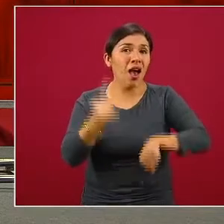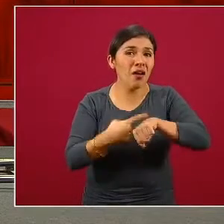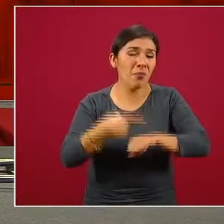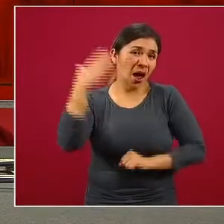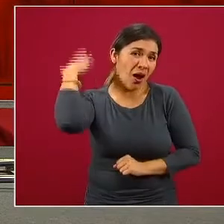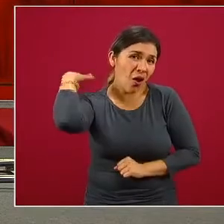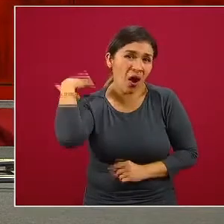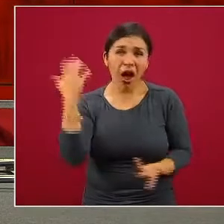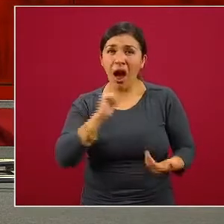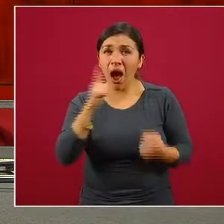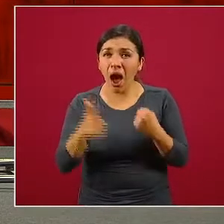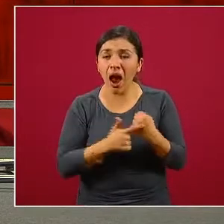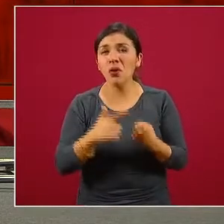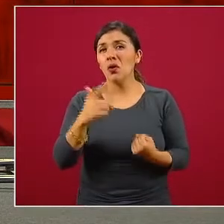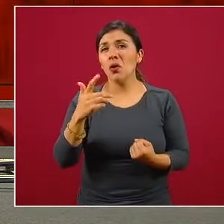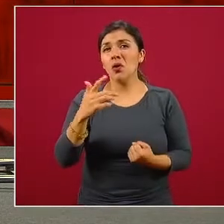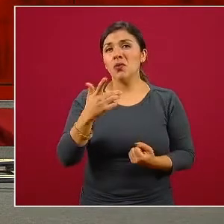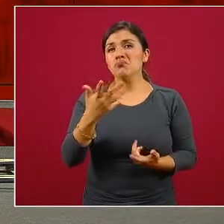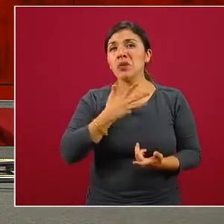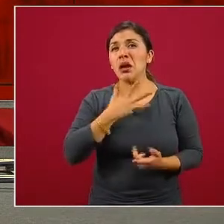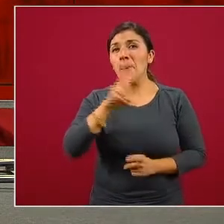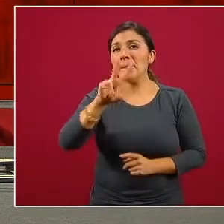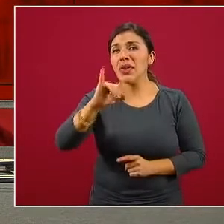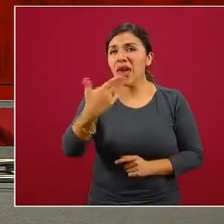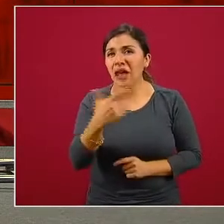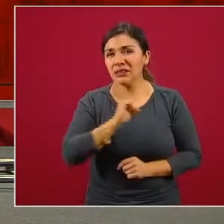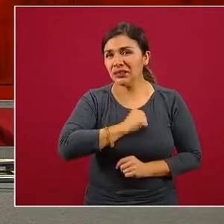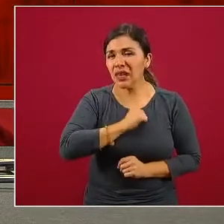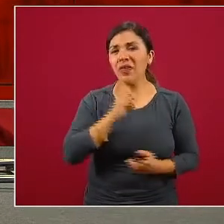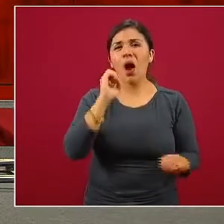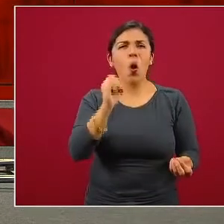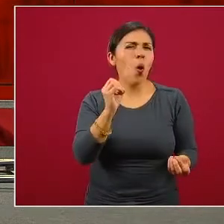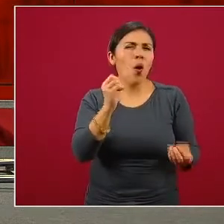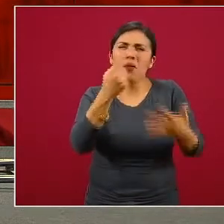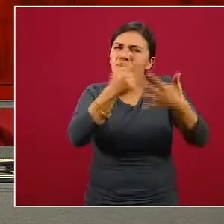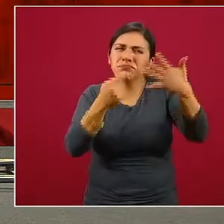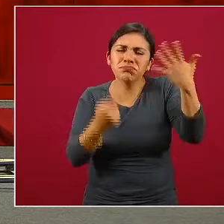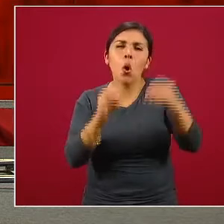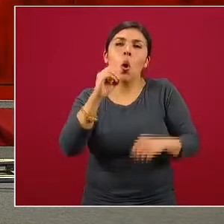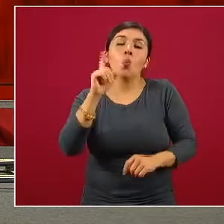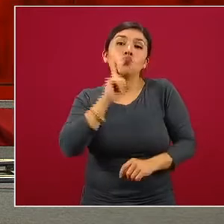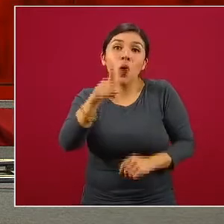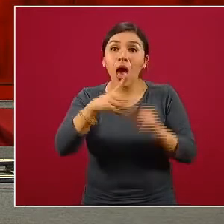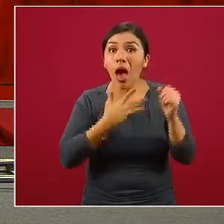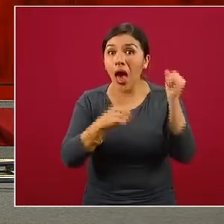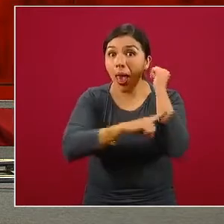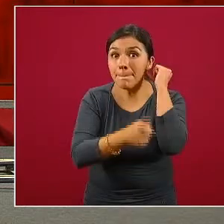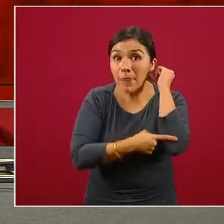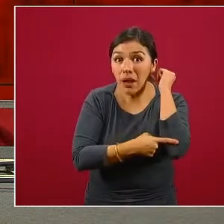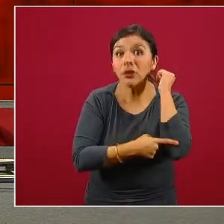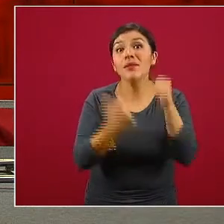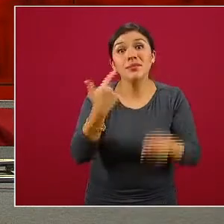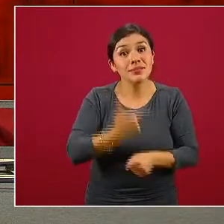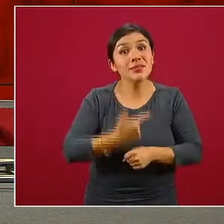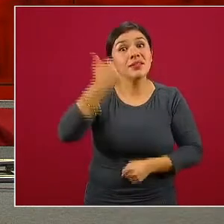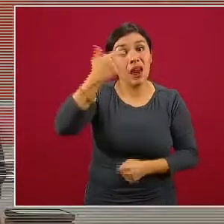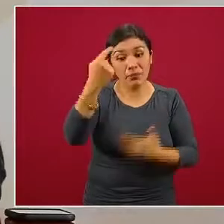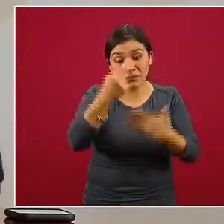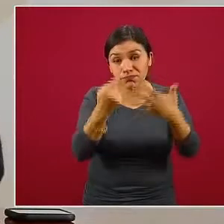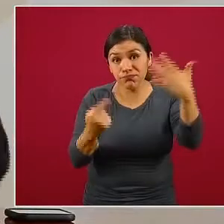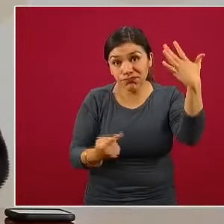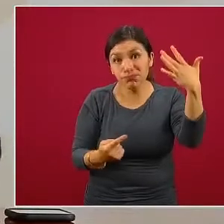crónica, inmunosupresión, vive con VIH, las demás, es una mujer embarazada, las condiciones de riesgo que hemos